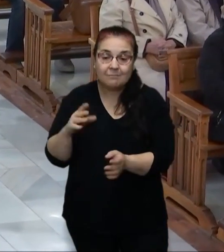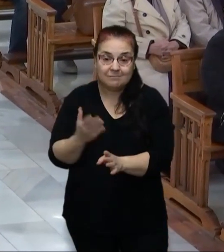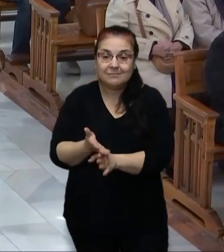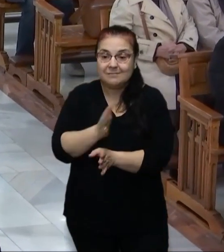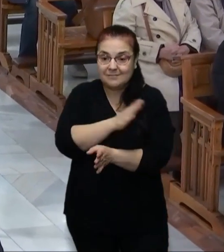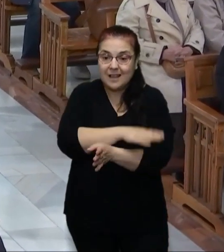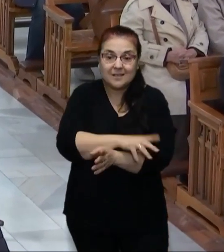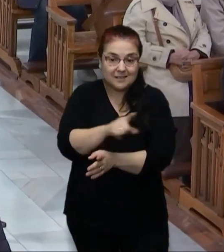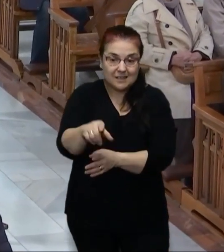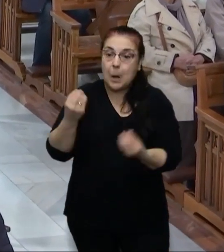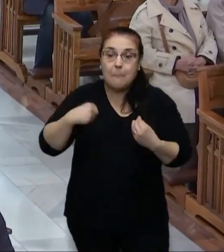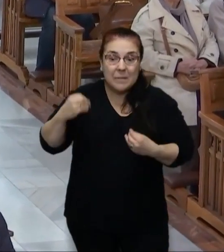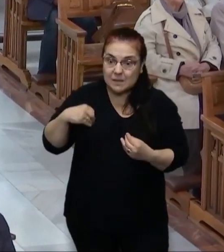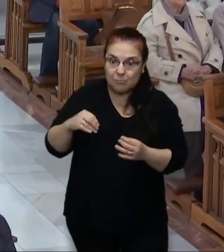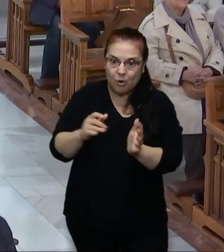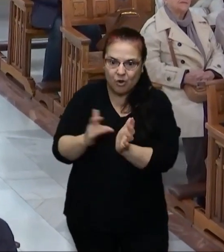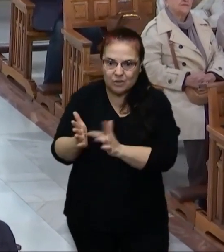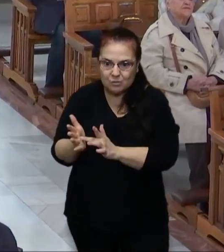él.